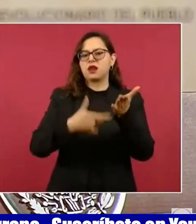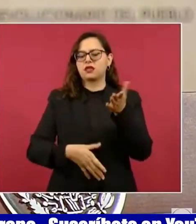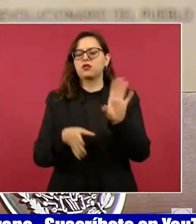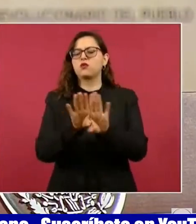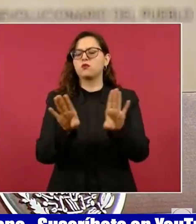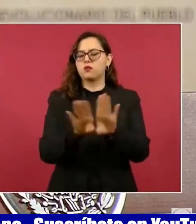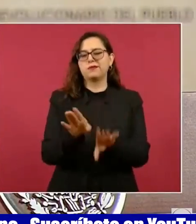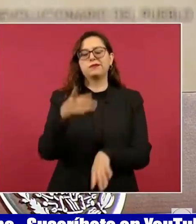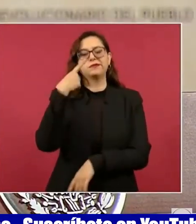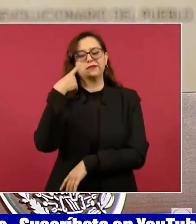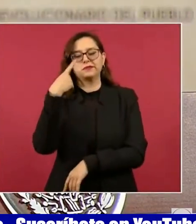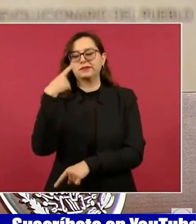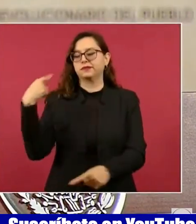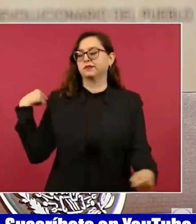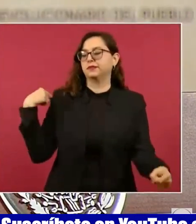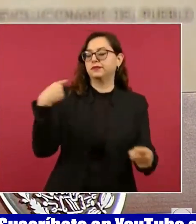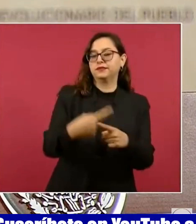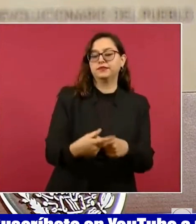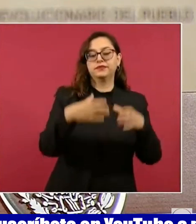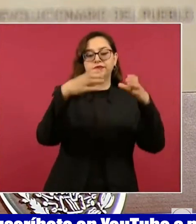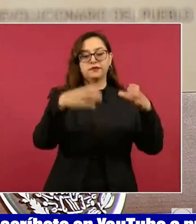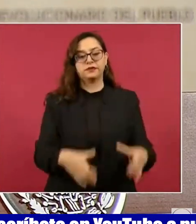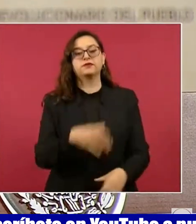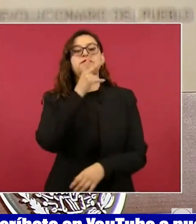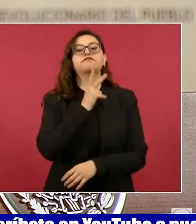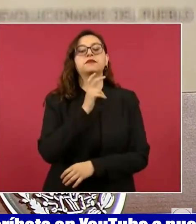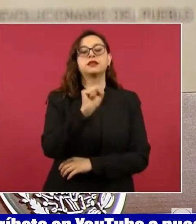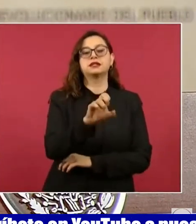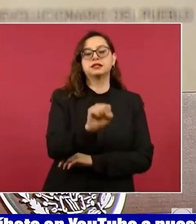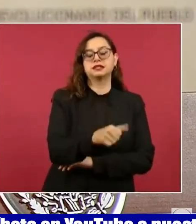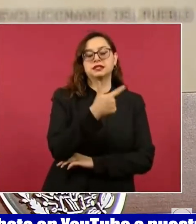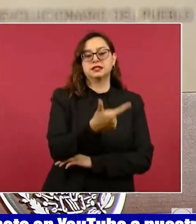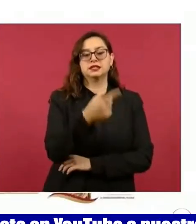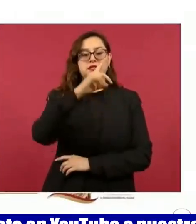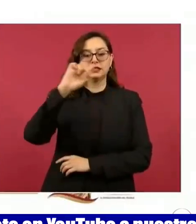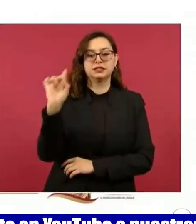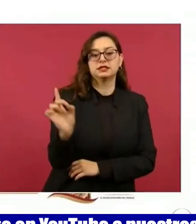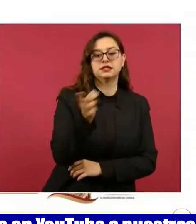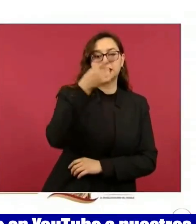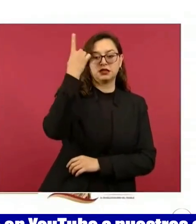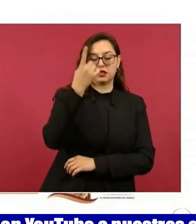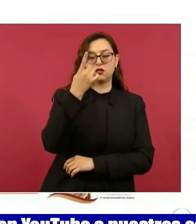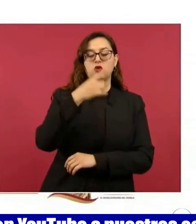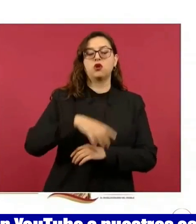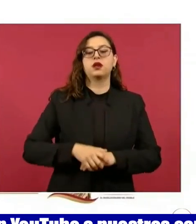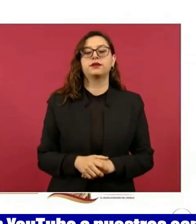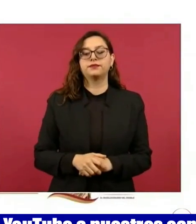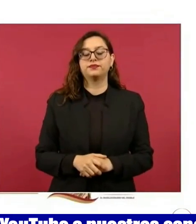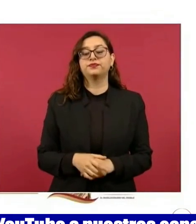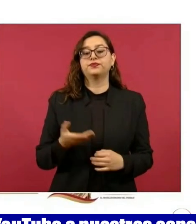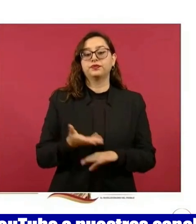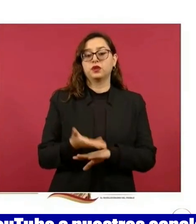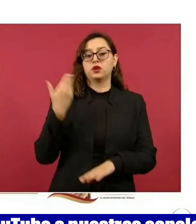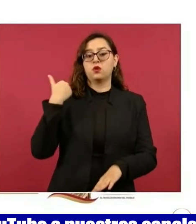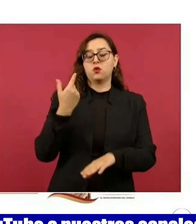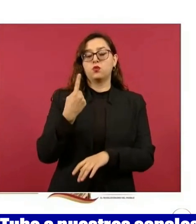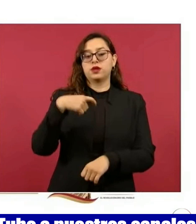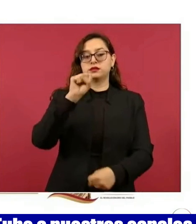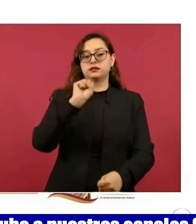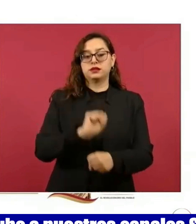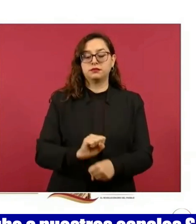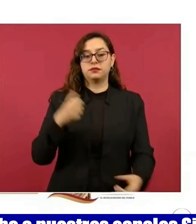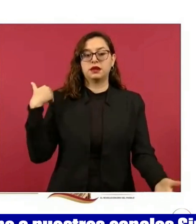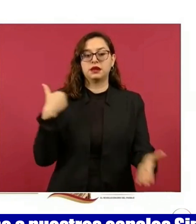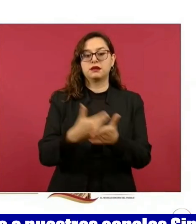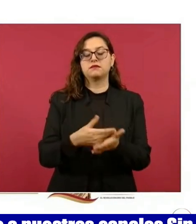mexicana de petróleo, 67 dólares con 54 centavos de dólar el barril y la semana pasada el promedio de la